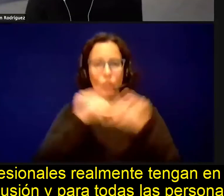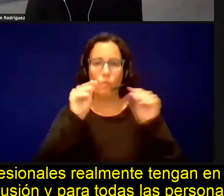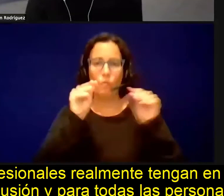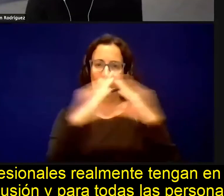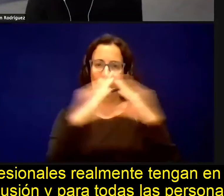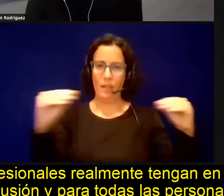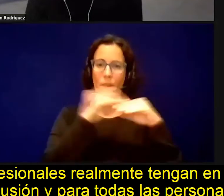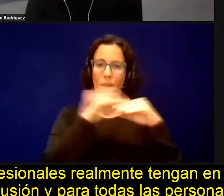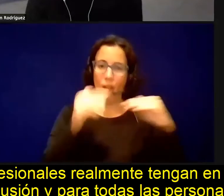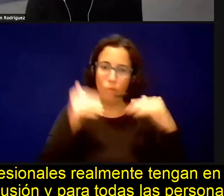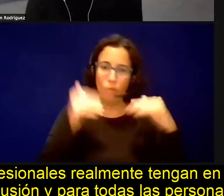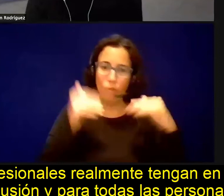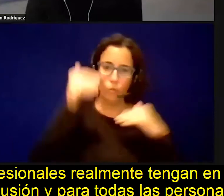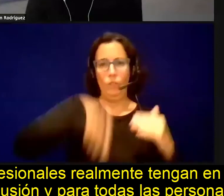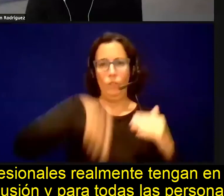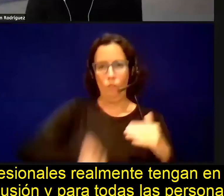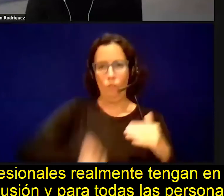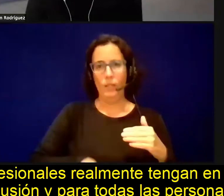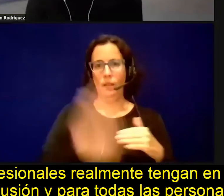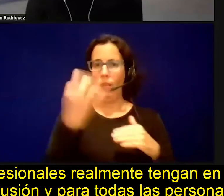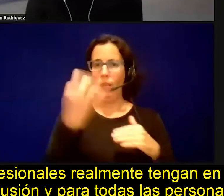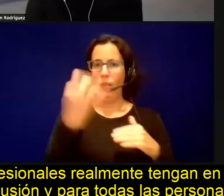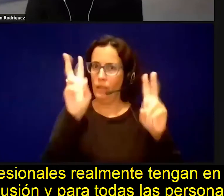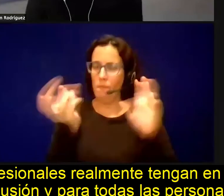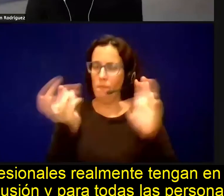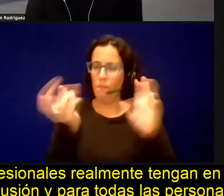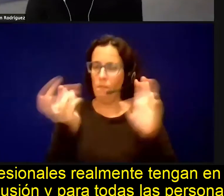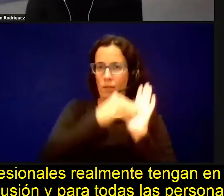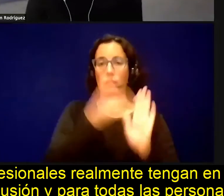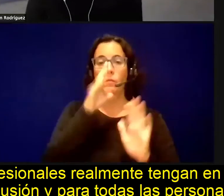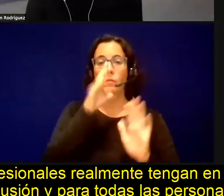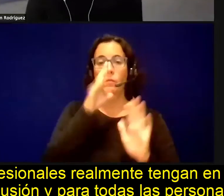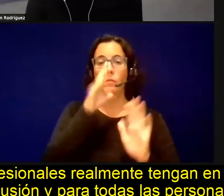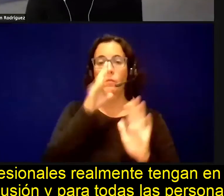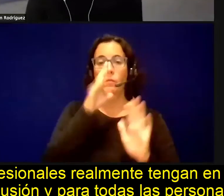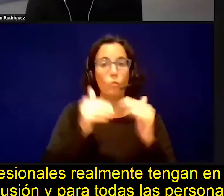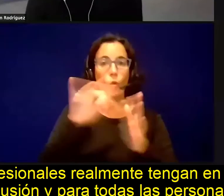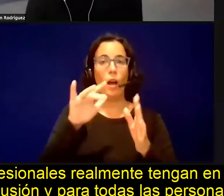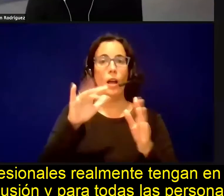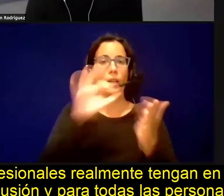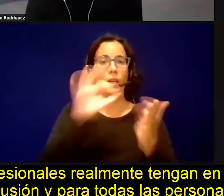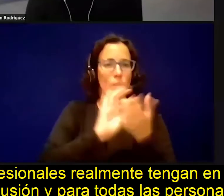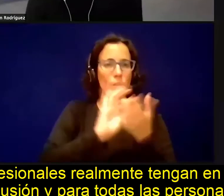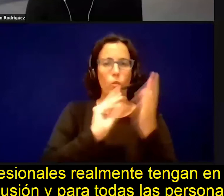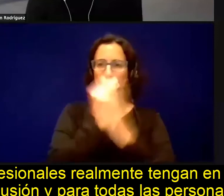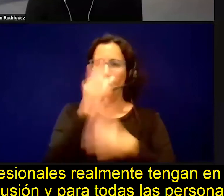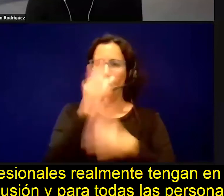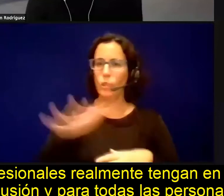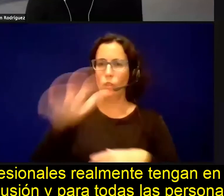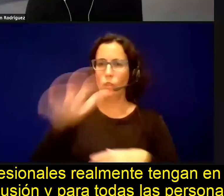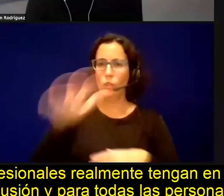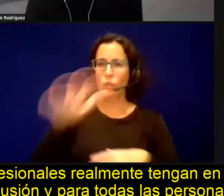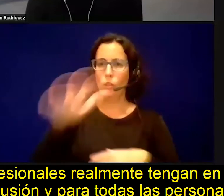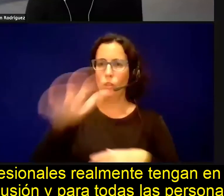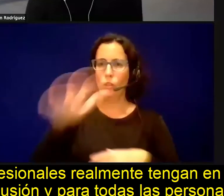de que esos profesionales, al final, cuando diseñen los entornos, productos y servicios, realmente tengan en cuenta las cuestiones en materia de inclusión